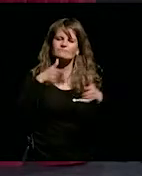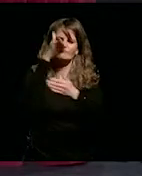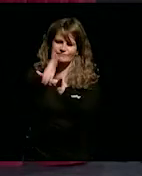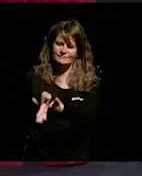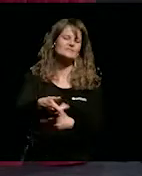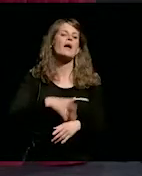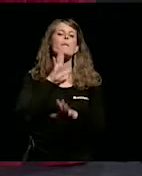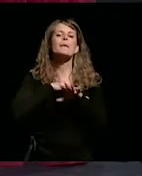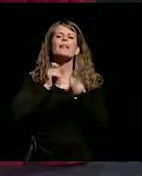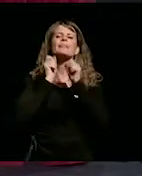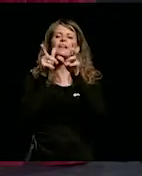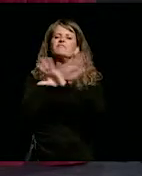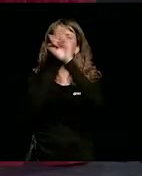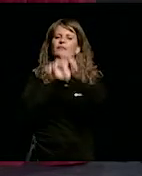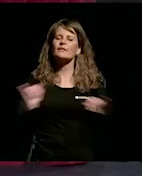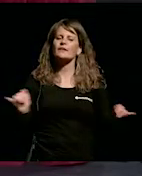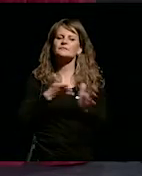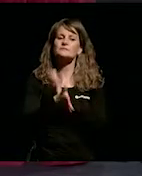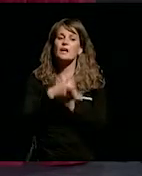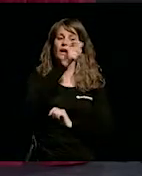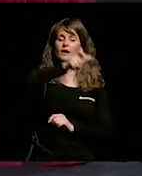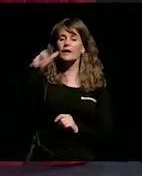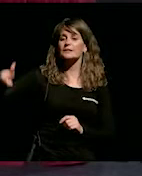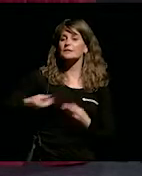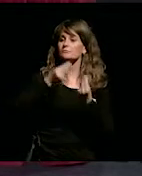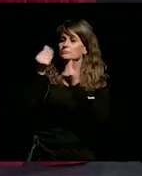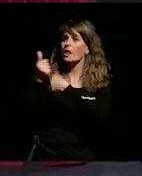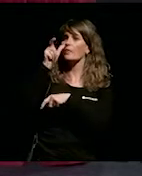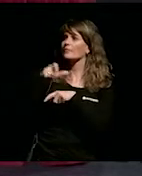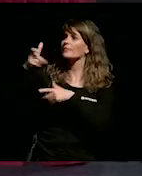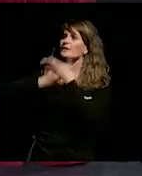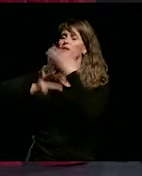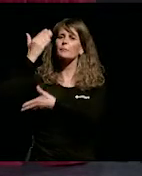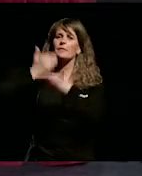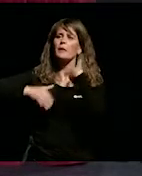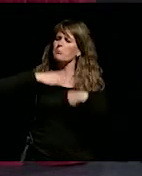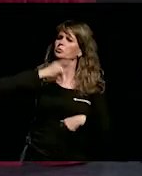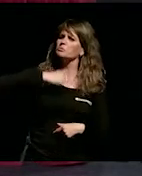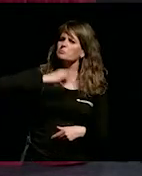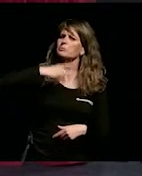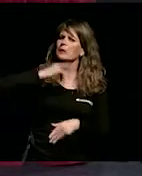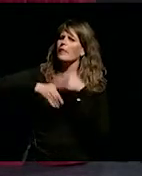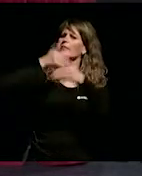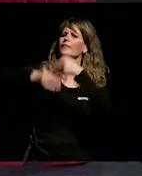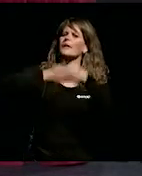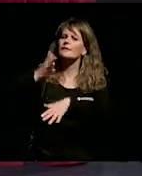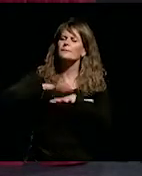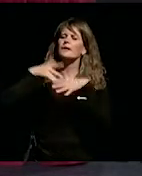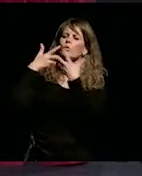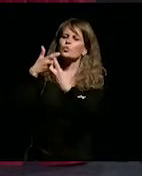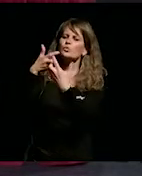felicidad. La gente contempla las discapacidades y ve que hay posibilidades para seguir adelante, para